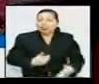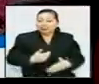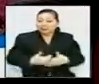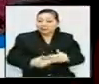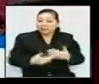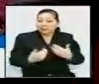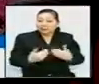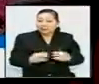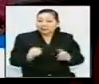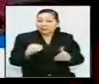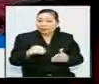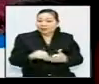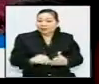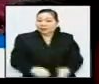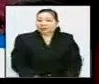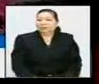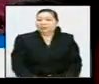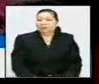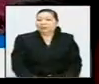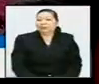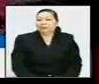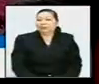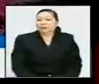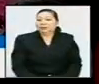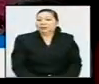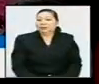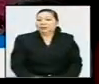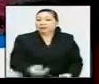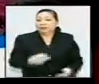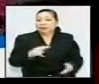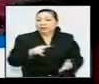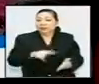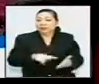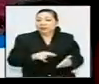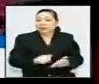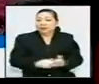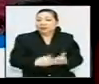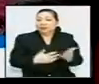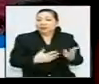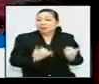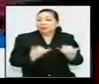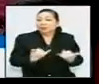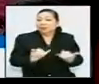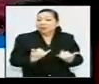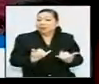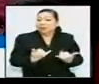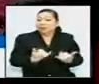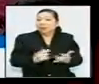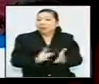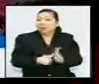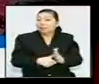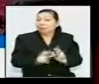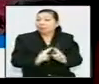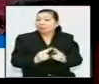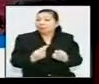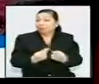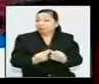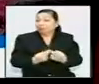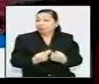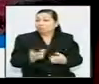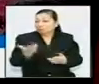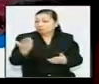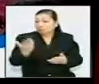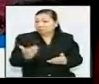ya, que se vienen realizando las entrevistas. Qué bien, espero que después de esta sesión el ex contralor